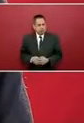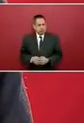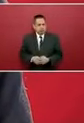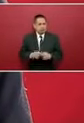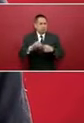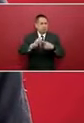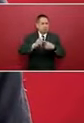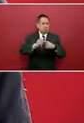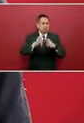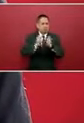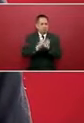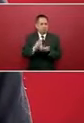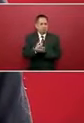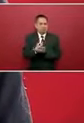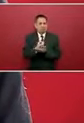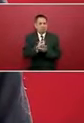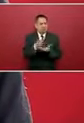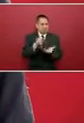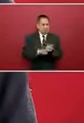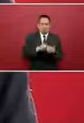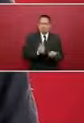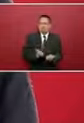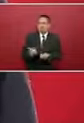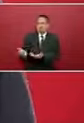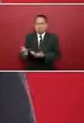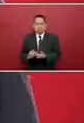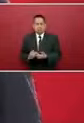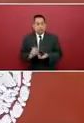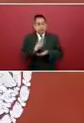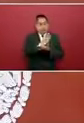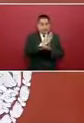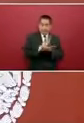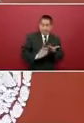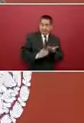frijol con gorgojo, y la otra mitad